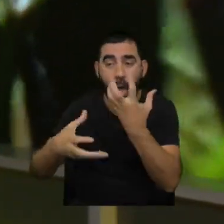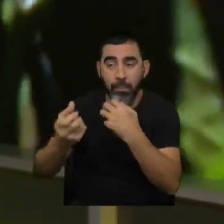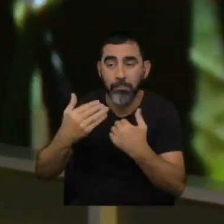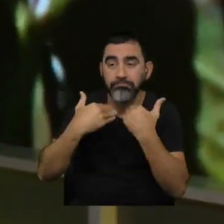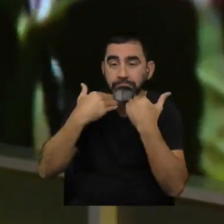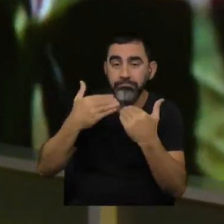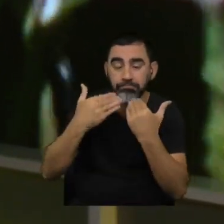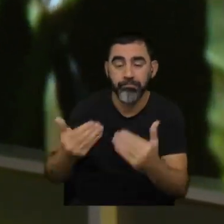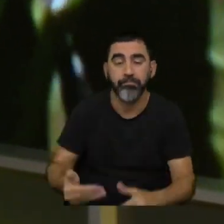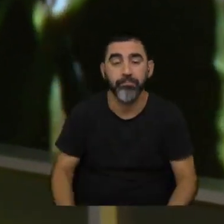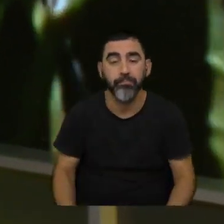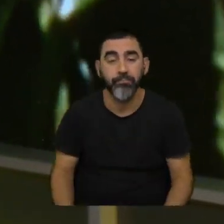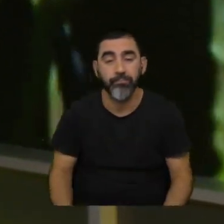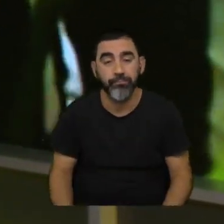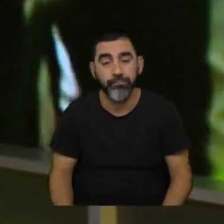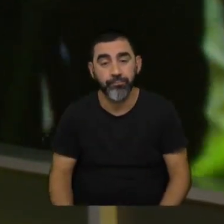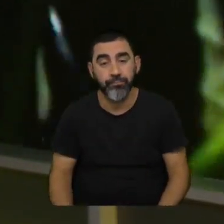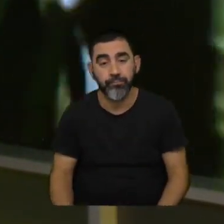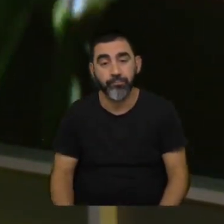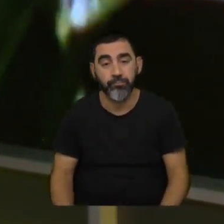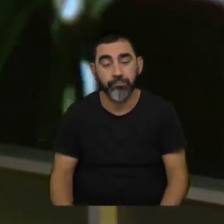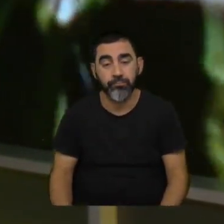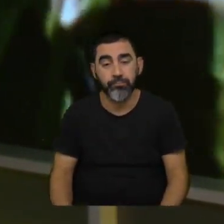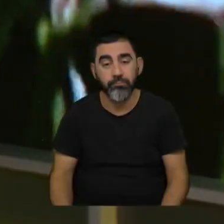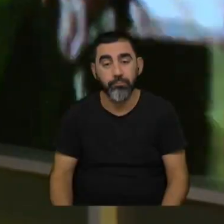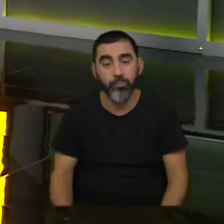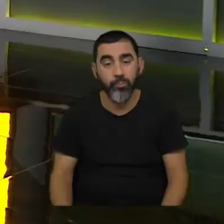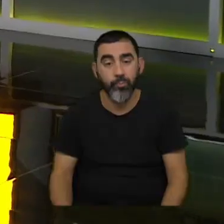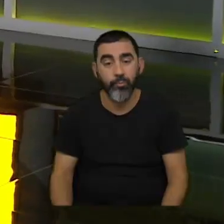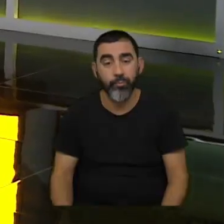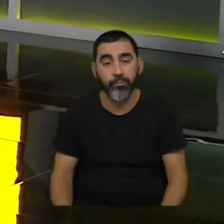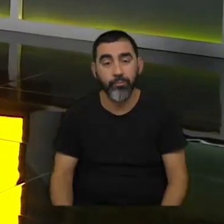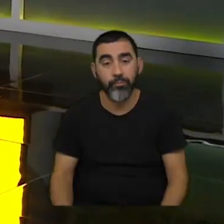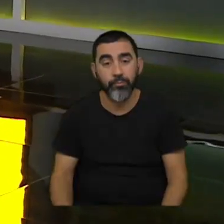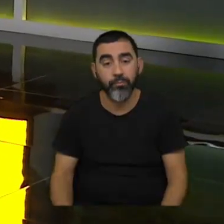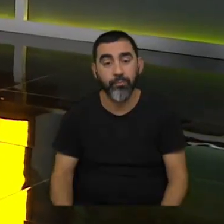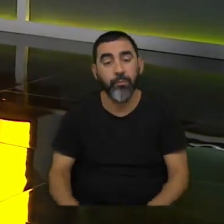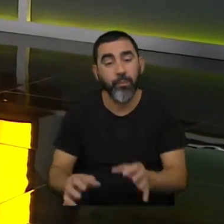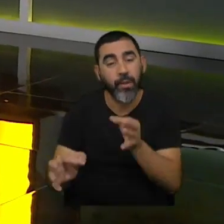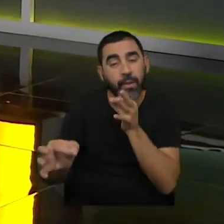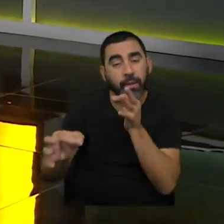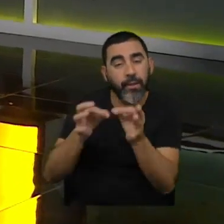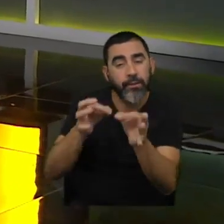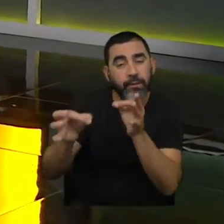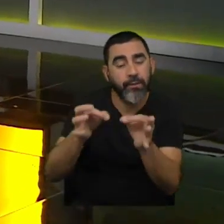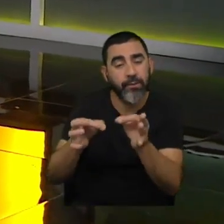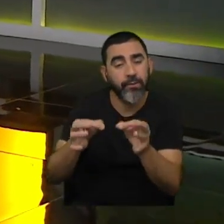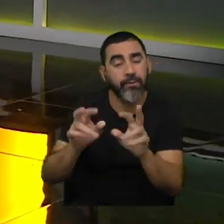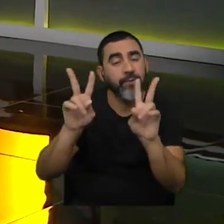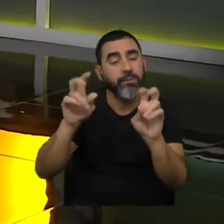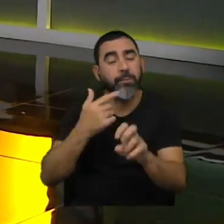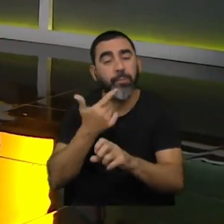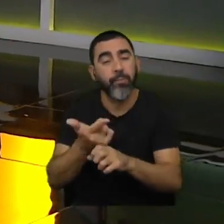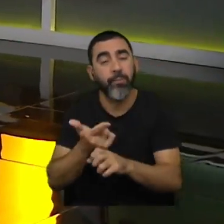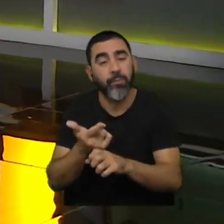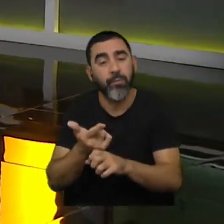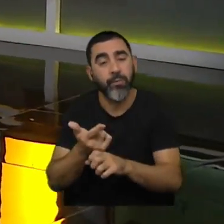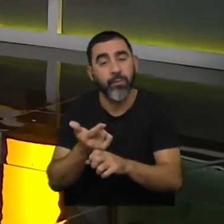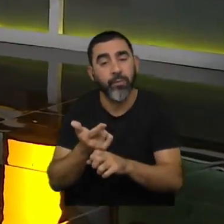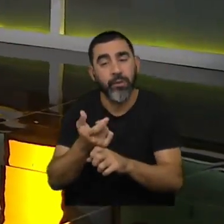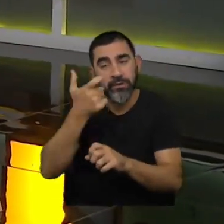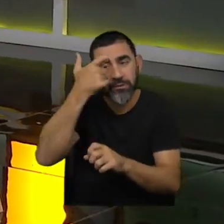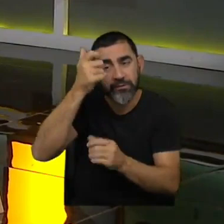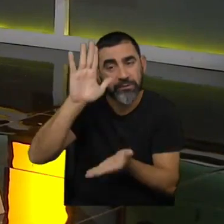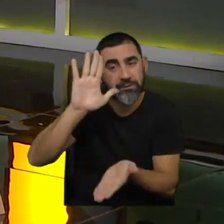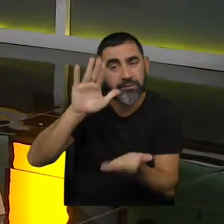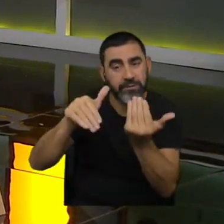más complejo. Me diste una pista recién, Carmen, sobre las estrategias y que tienen que ver con todavía mucha más ciencia, ¿no?